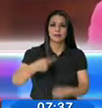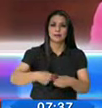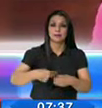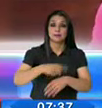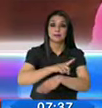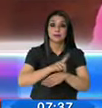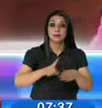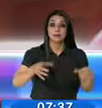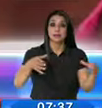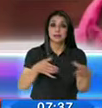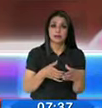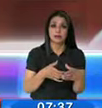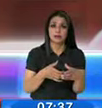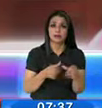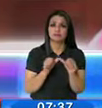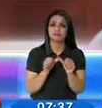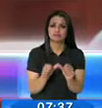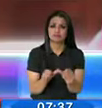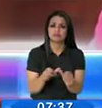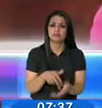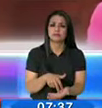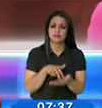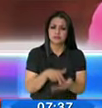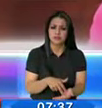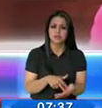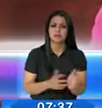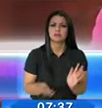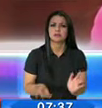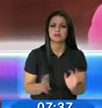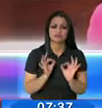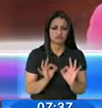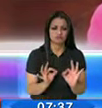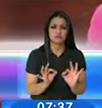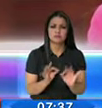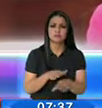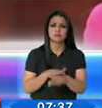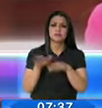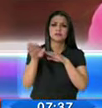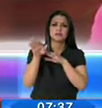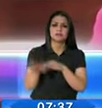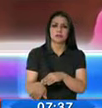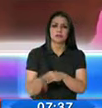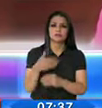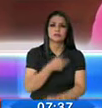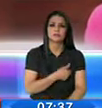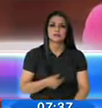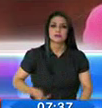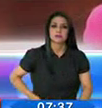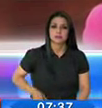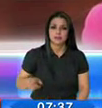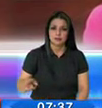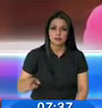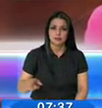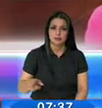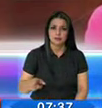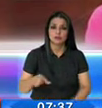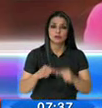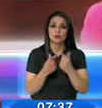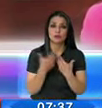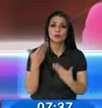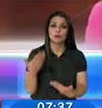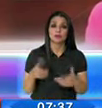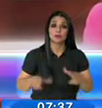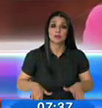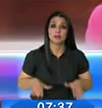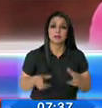directiva, están de forma firme, frontal, categórica en respaldo al presidente del movimiento Alianza País, que es Lenín Moreno,